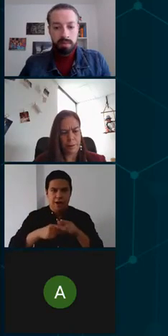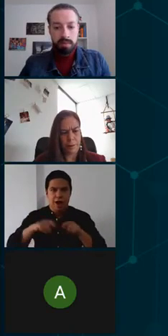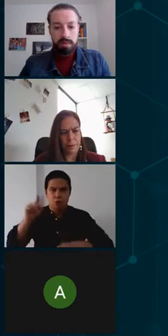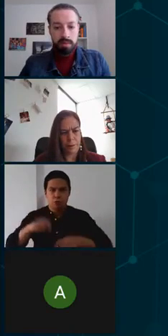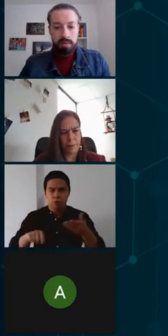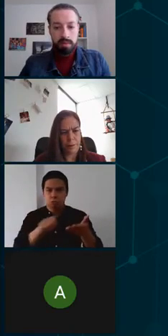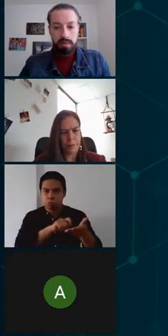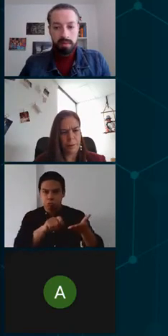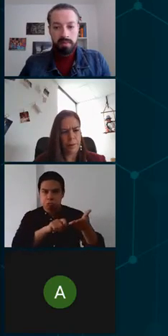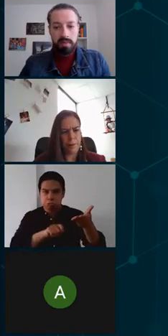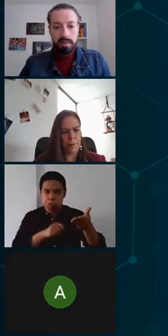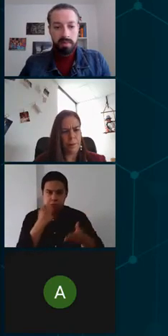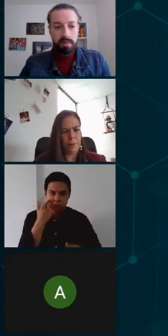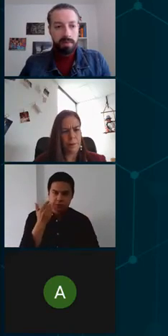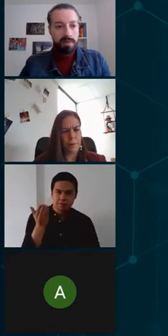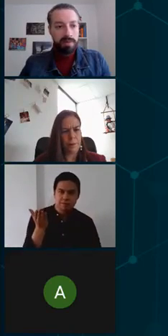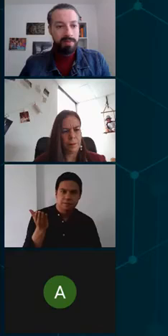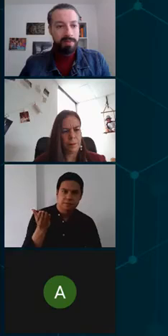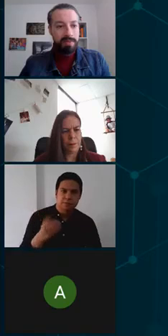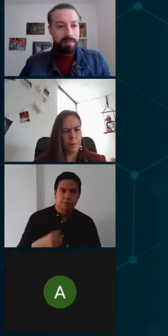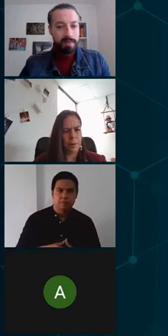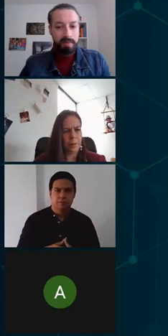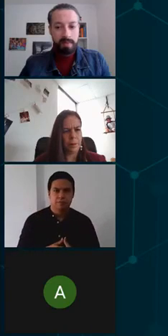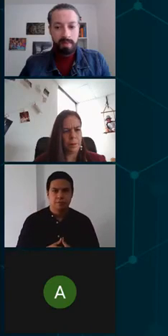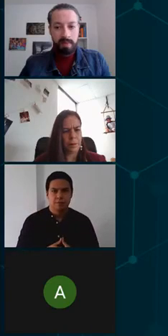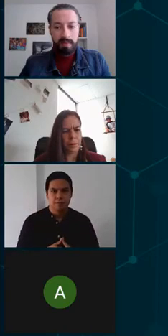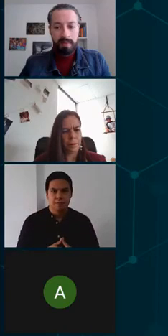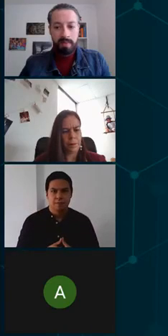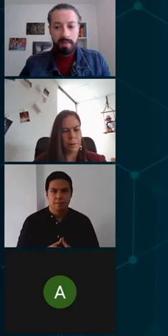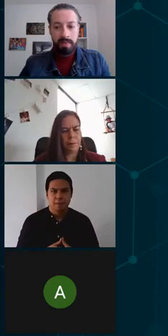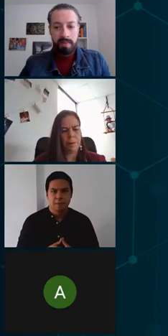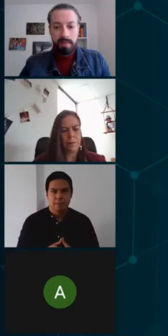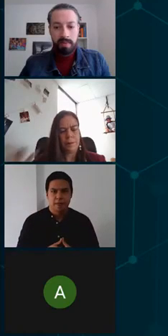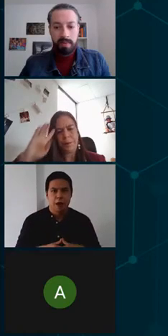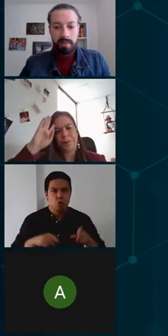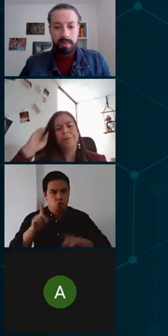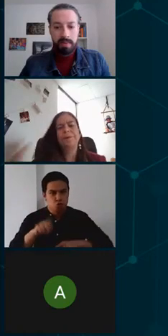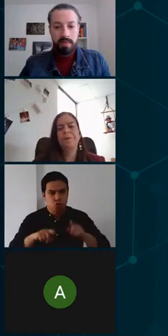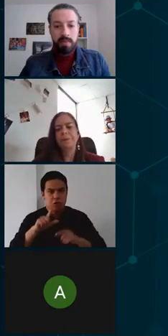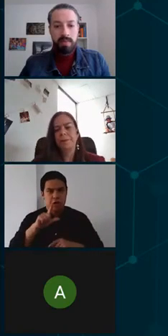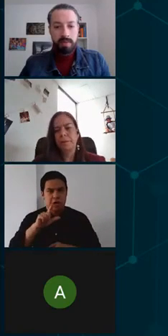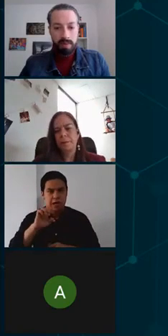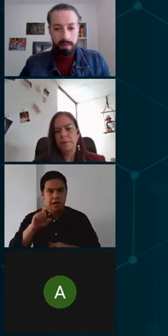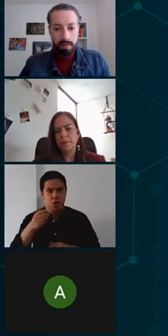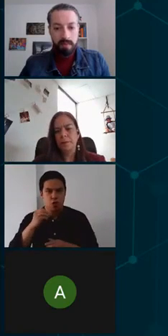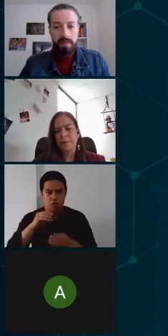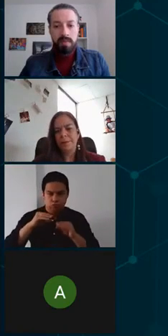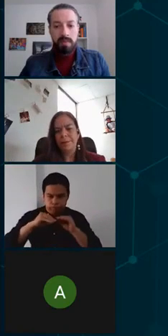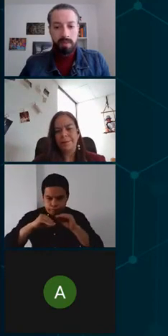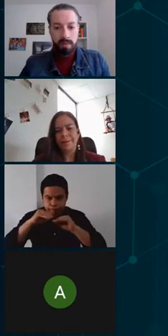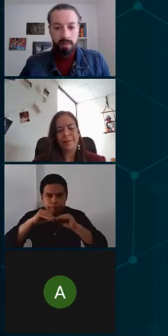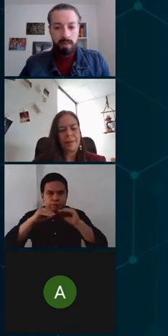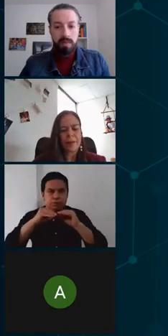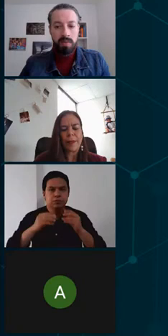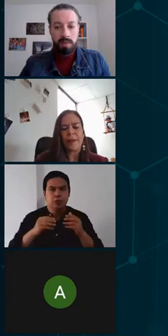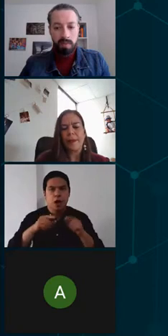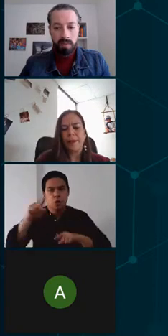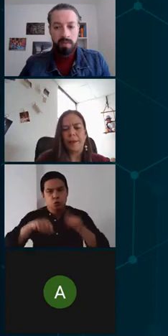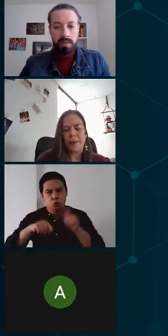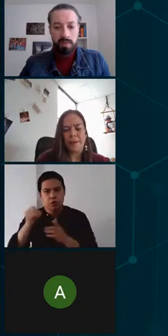de ustedes, el tema del ego es algo que se usa bastante, los dibujos que les estábamos mencionando,